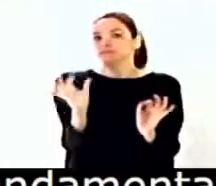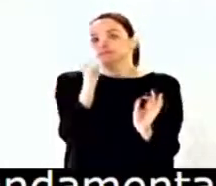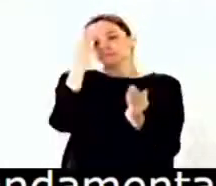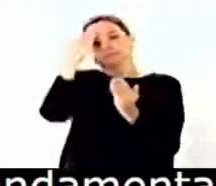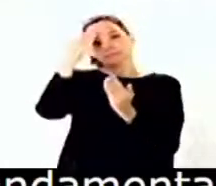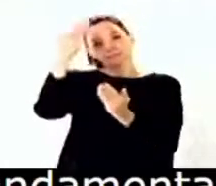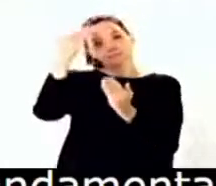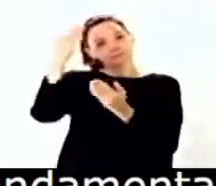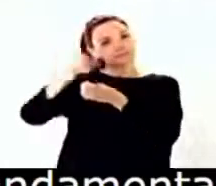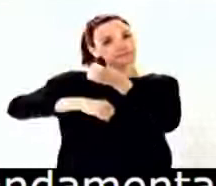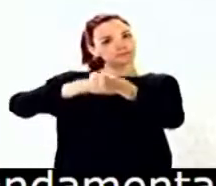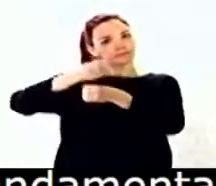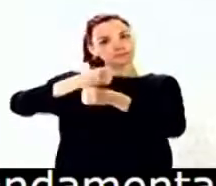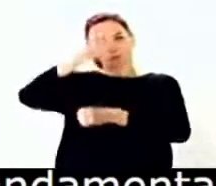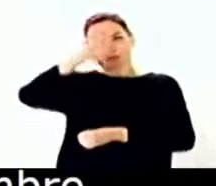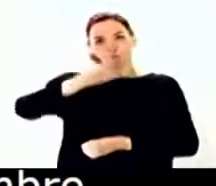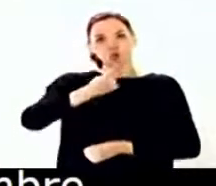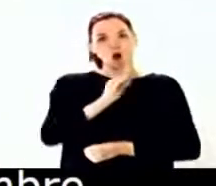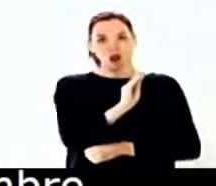conmemorativo en Portugal.